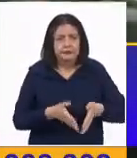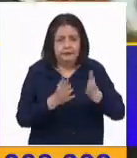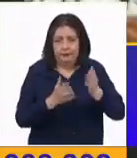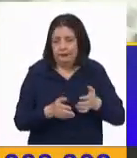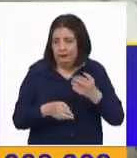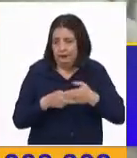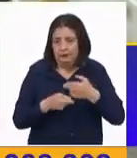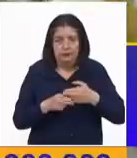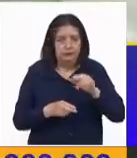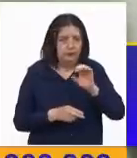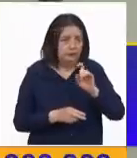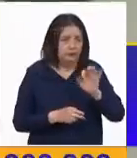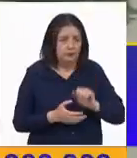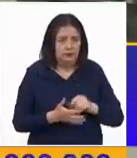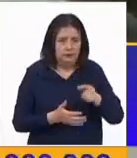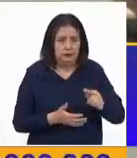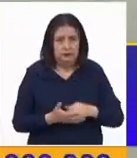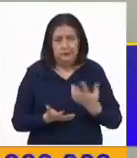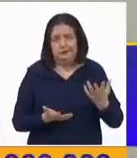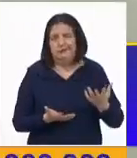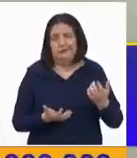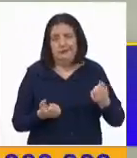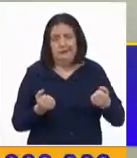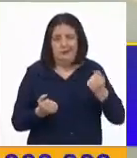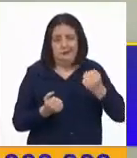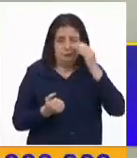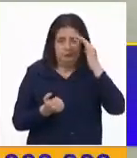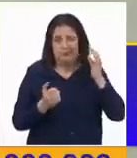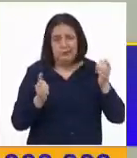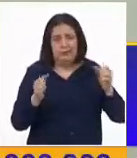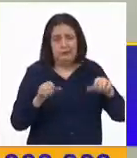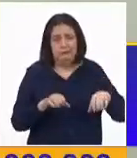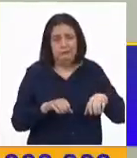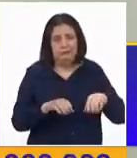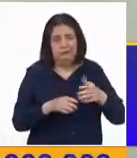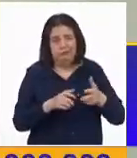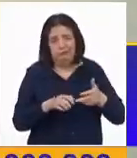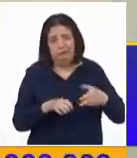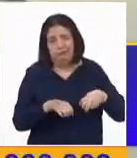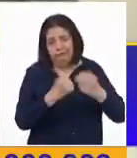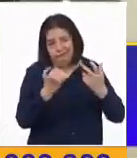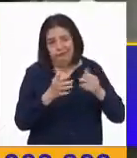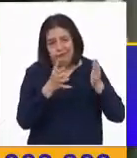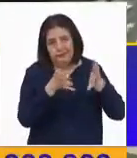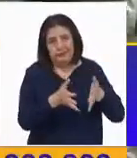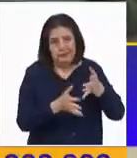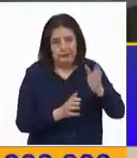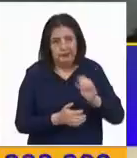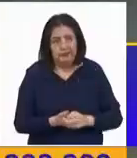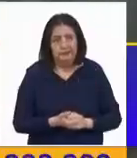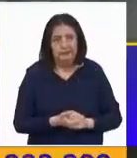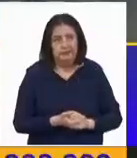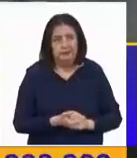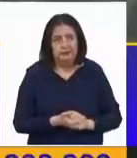Estrella. Vehículos en mal estado, abandonados acá, cada uno